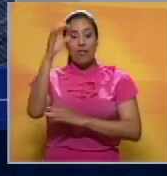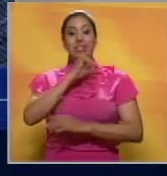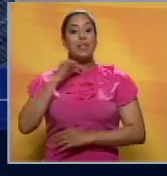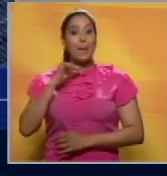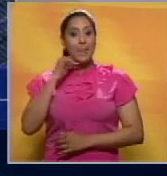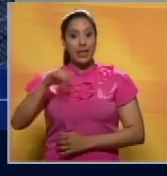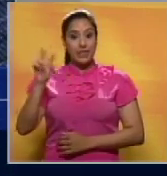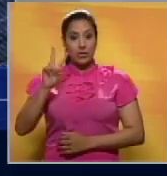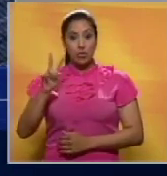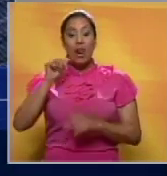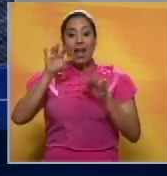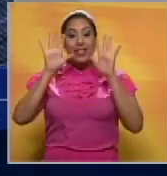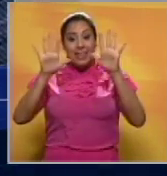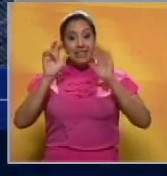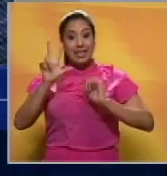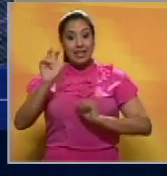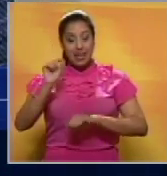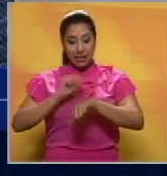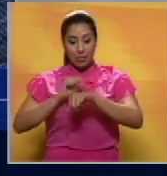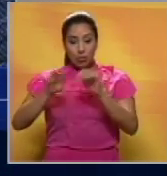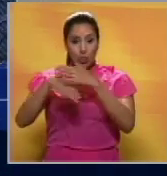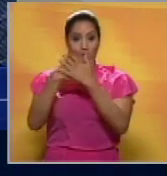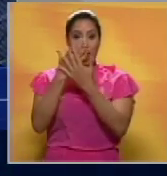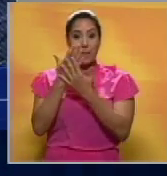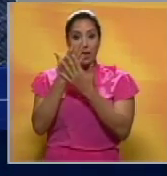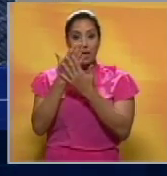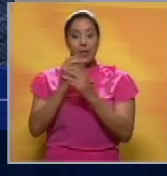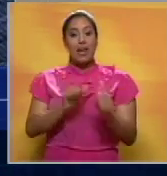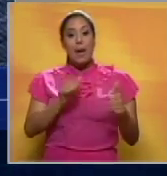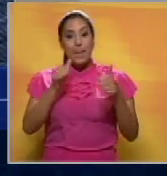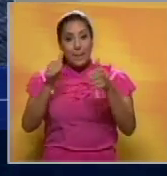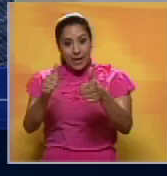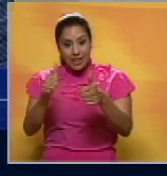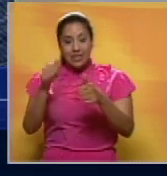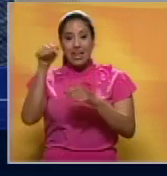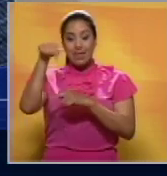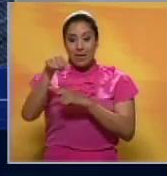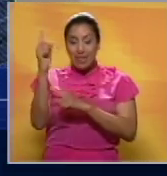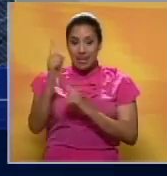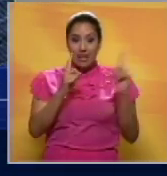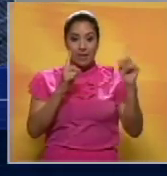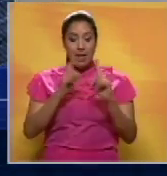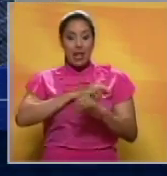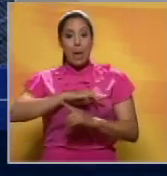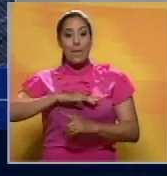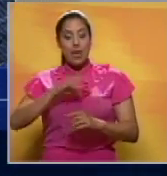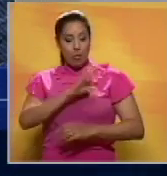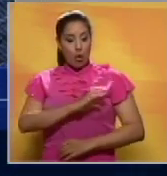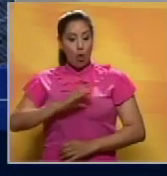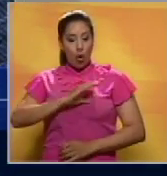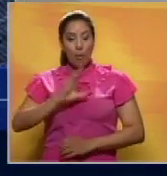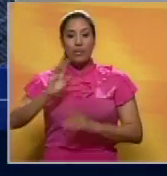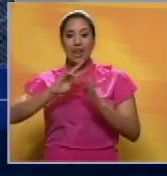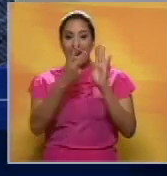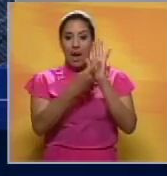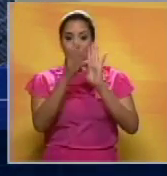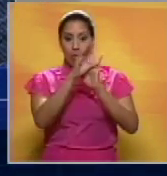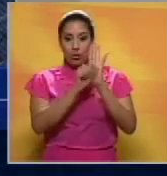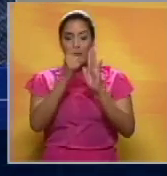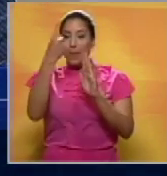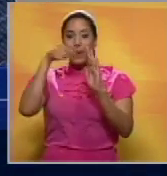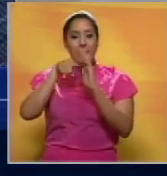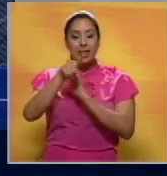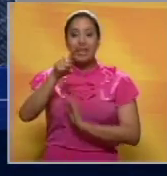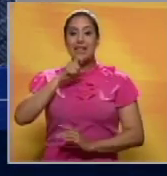Episcopal Venezolana. A las 10:30 de la mañana comenzaron a llegar los miembros de la Comisión Presidencial para la Constituyente. El primero en